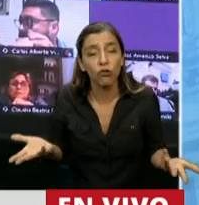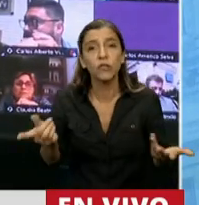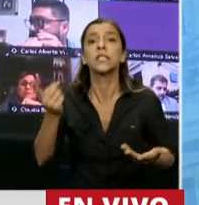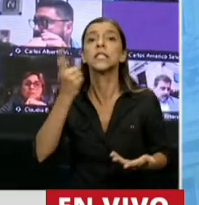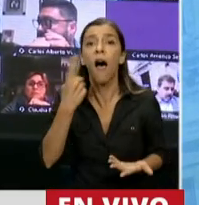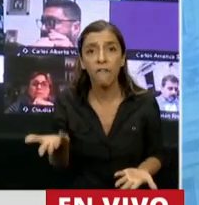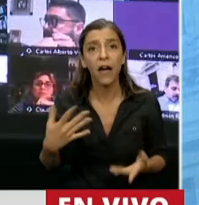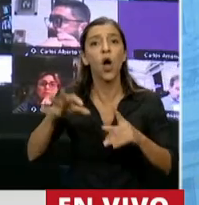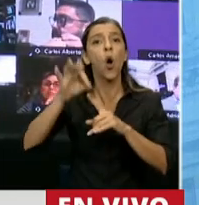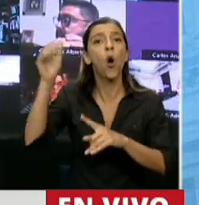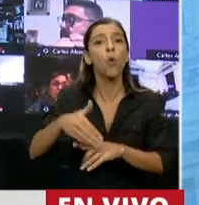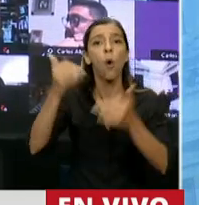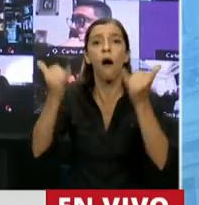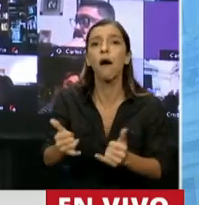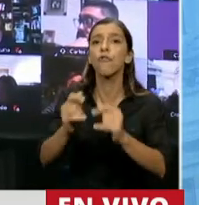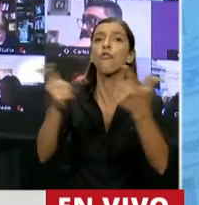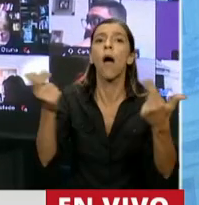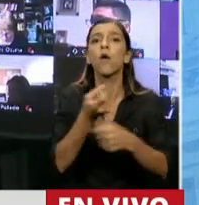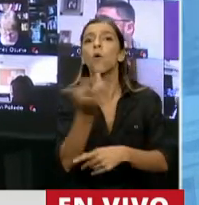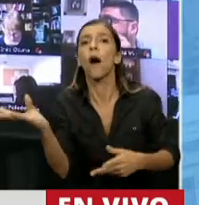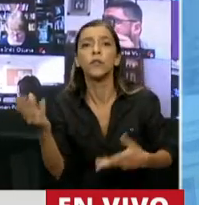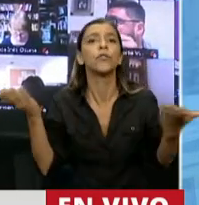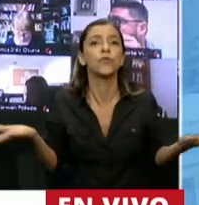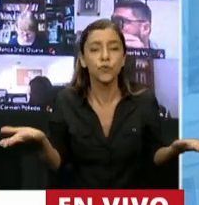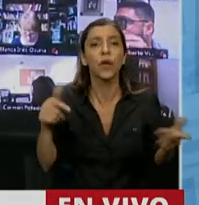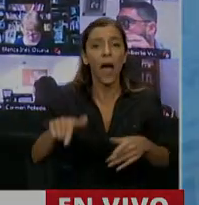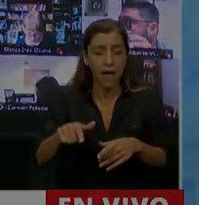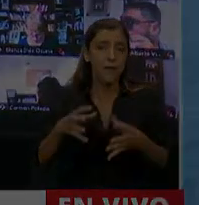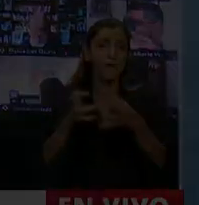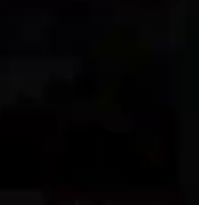quórum para continuar la sesión. Gracias, presidente. Gracias, diputado de la Madrid.